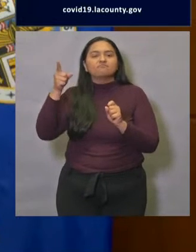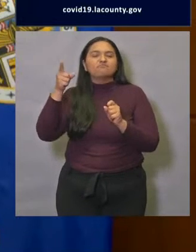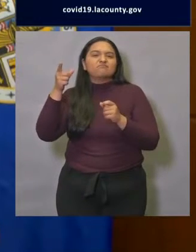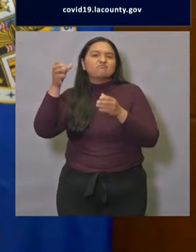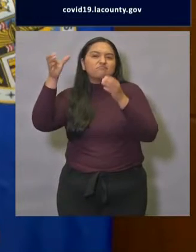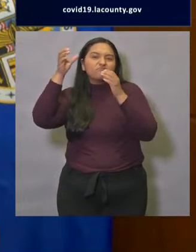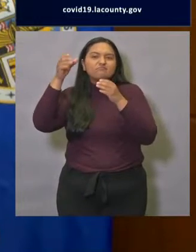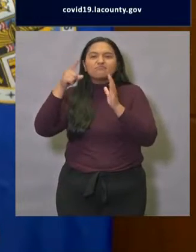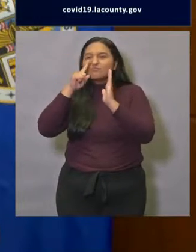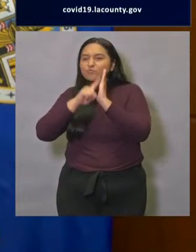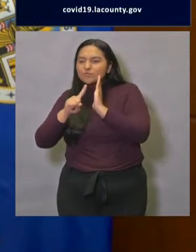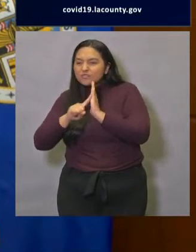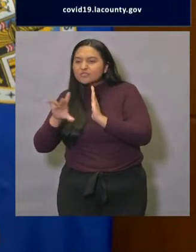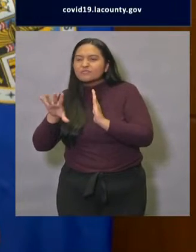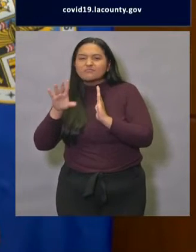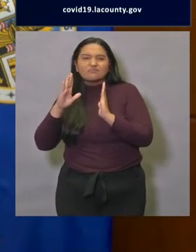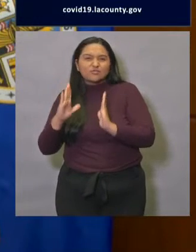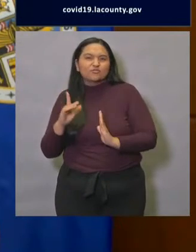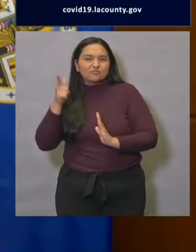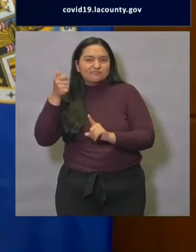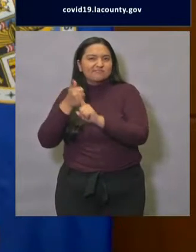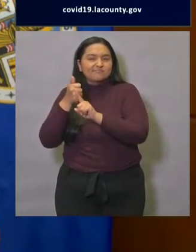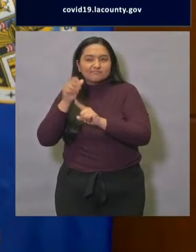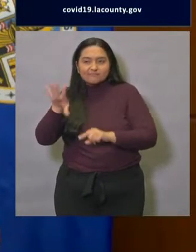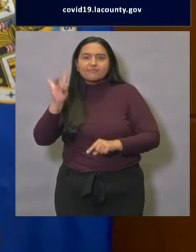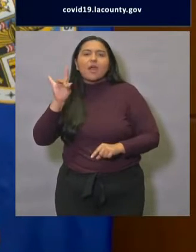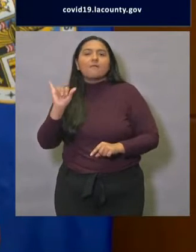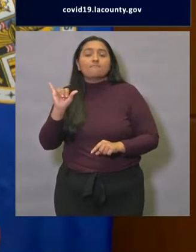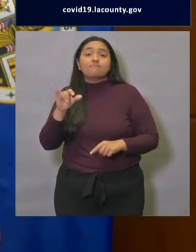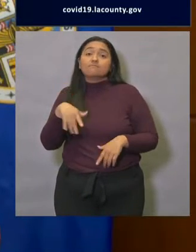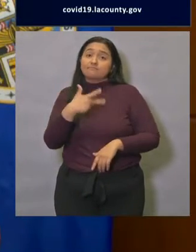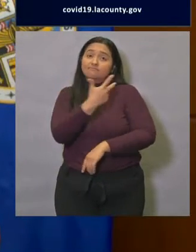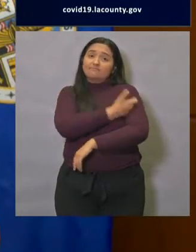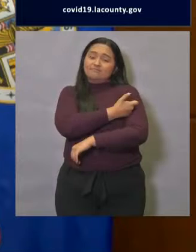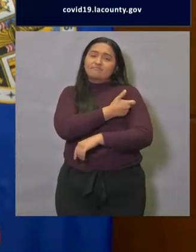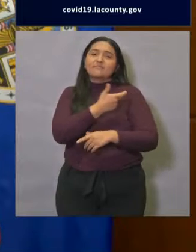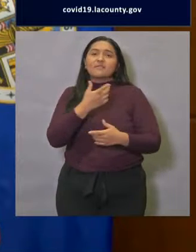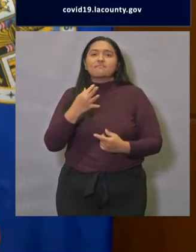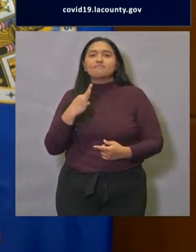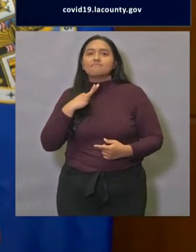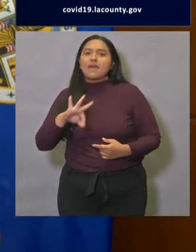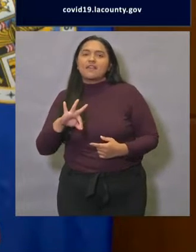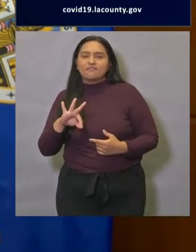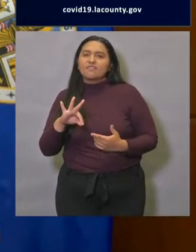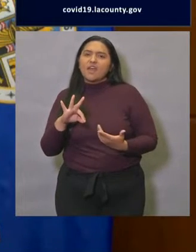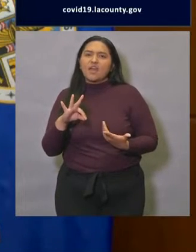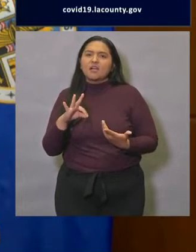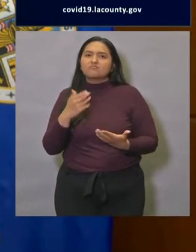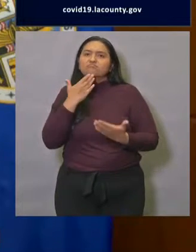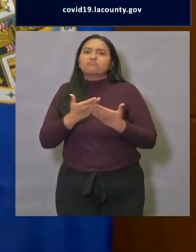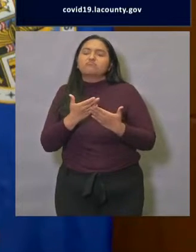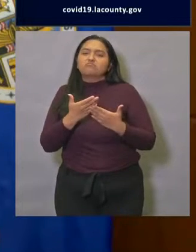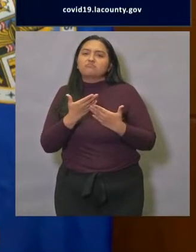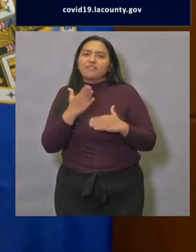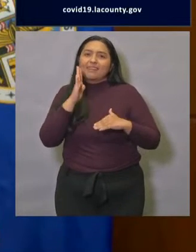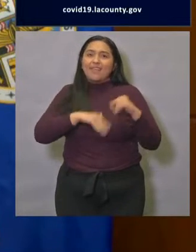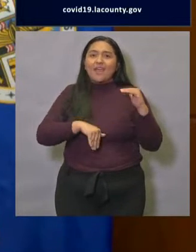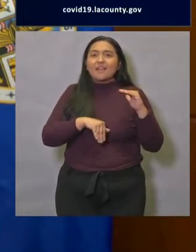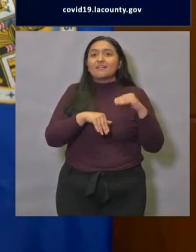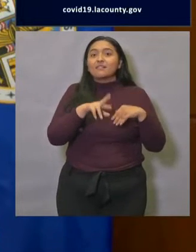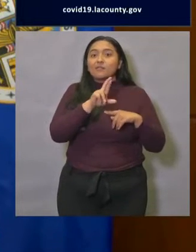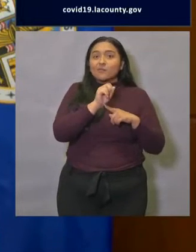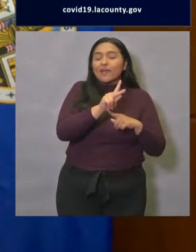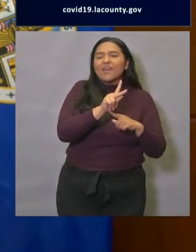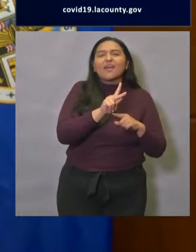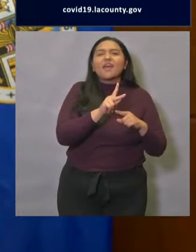la conclusión de que los beneficios de la vacuna superen el riesgo, porque en realidad es muy